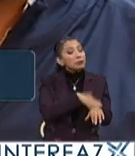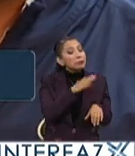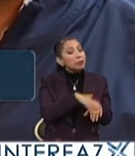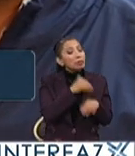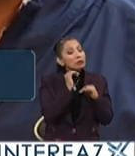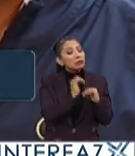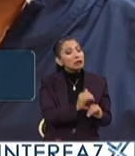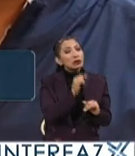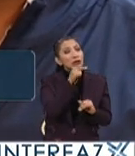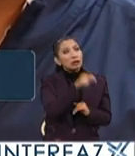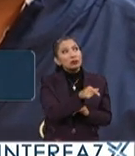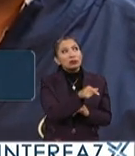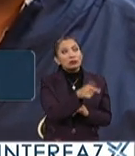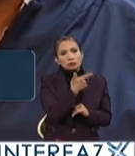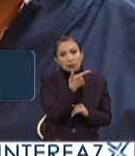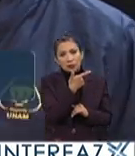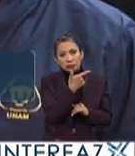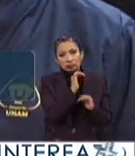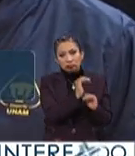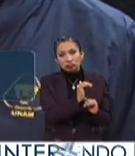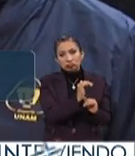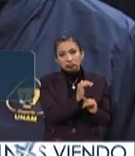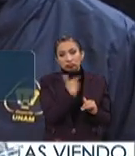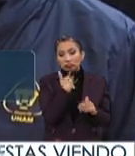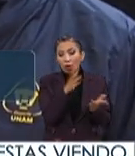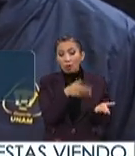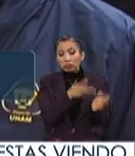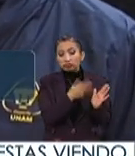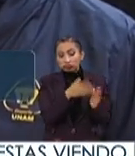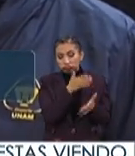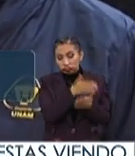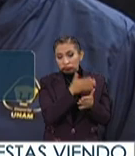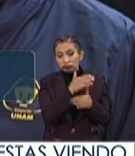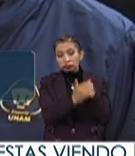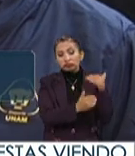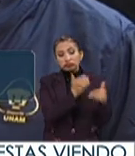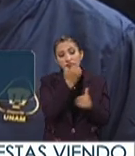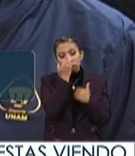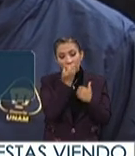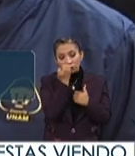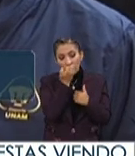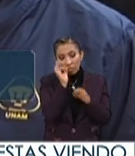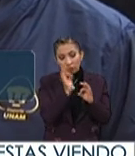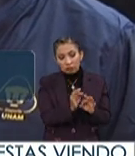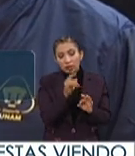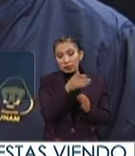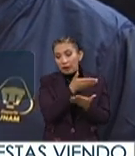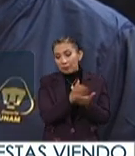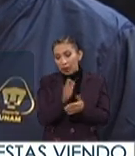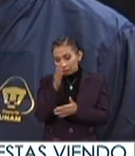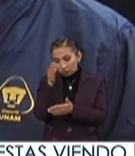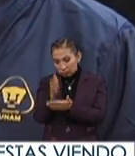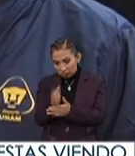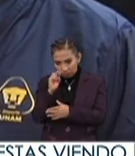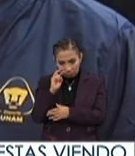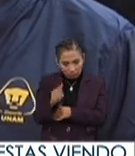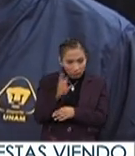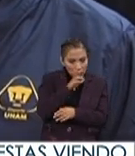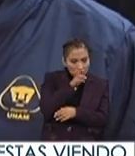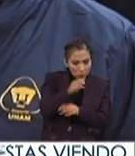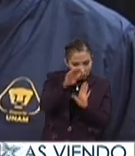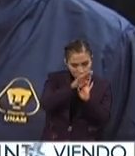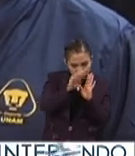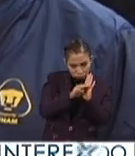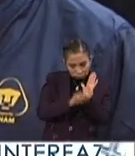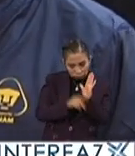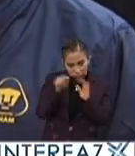mínimo. El promedio mínimo es de 7. Ser regulares, tener cierto avance académico y aparte tener cierto